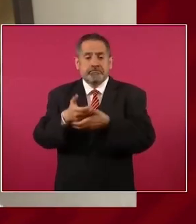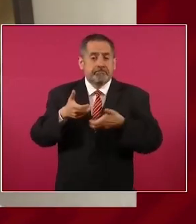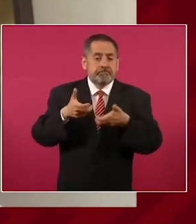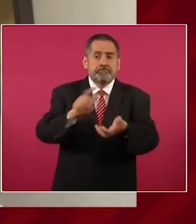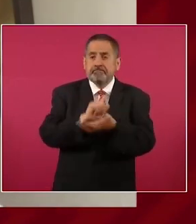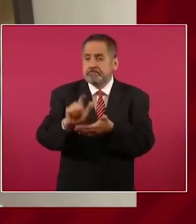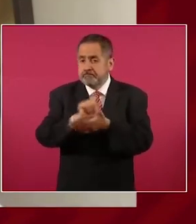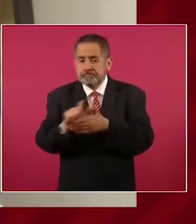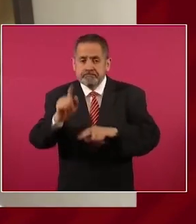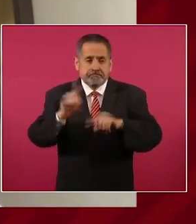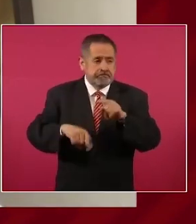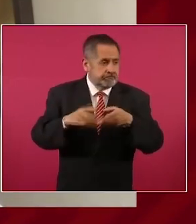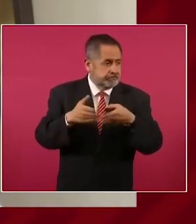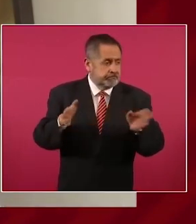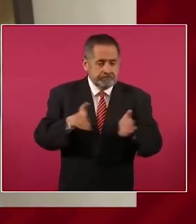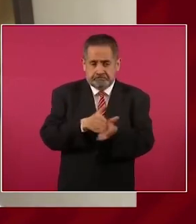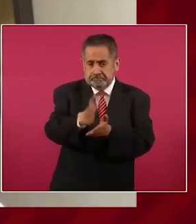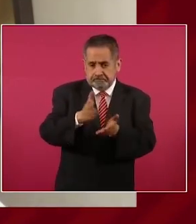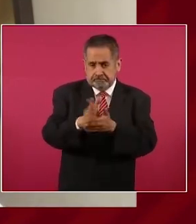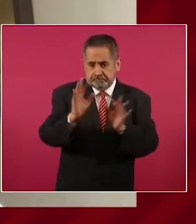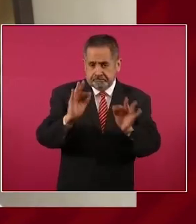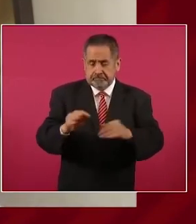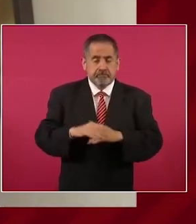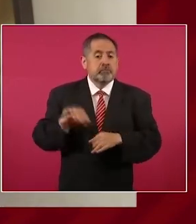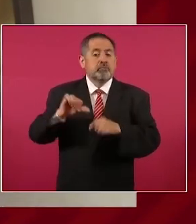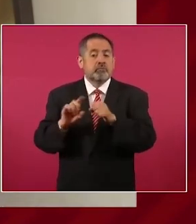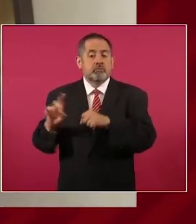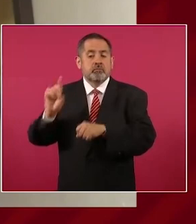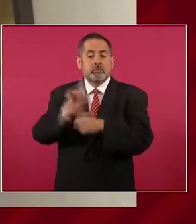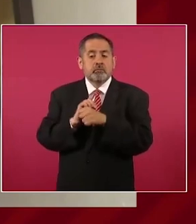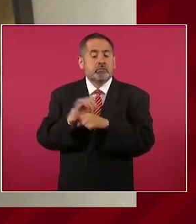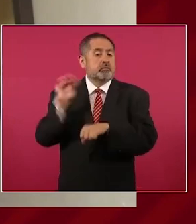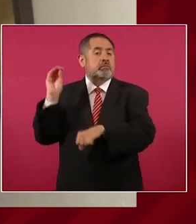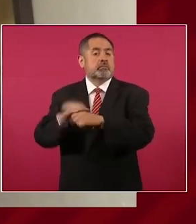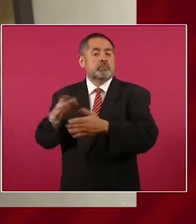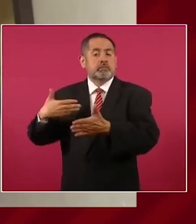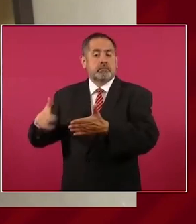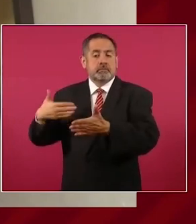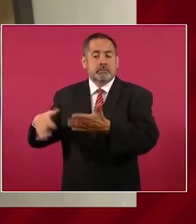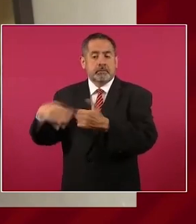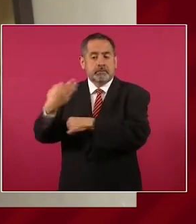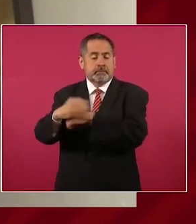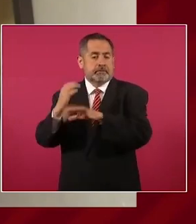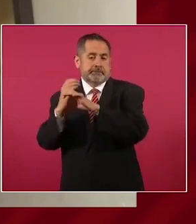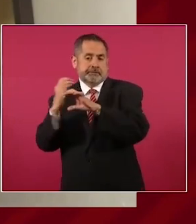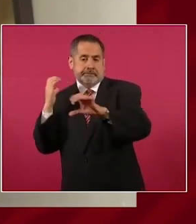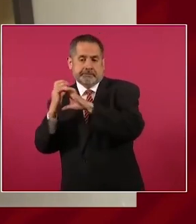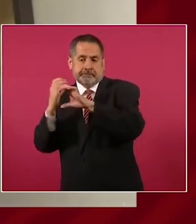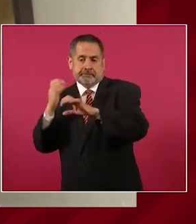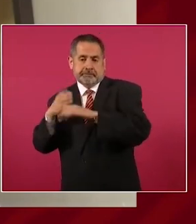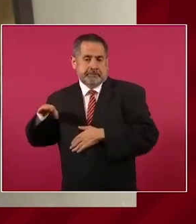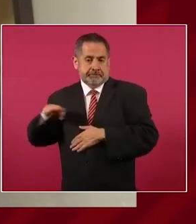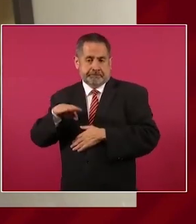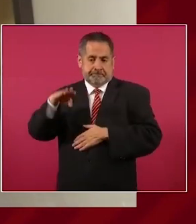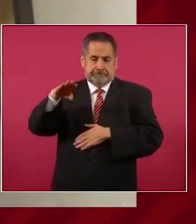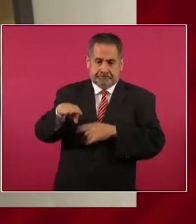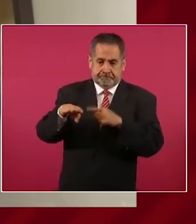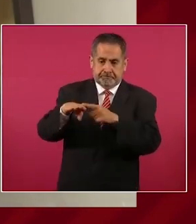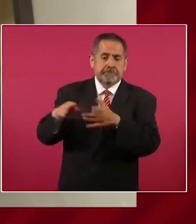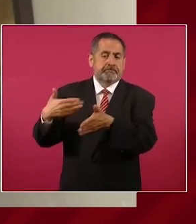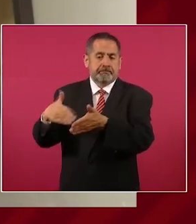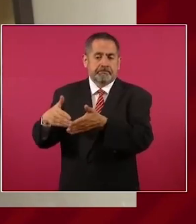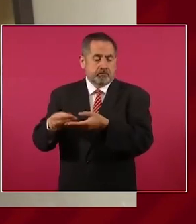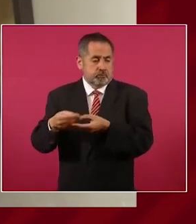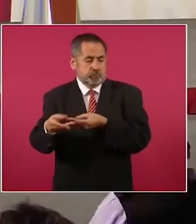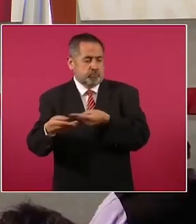de hoy ya se van a instalar las cocinetas móviles en estos municipios para dar alimentos a